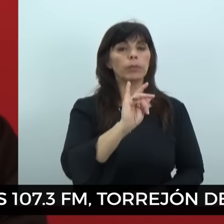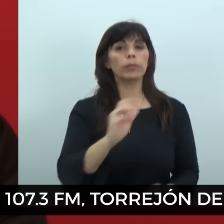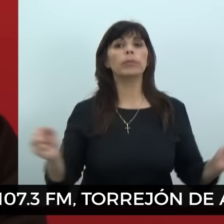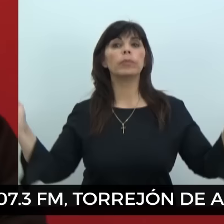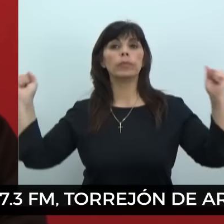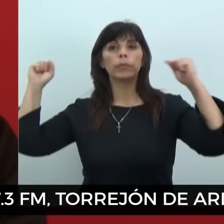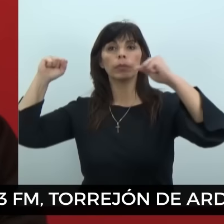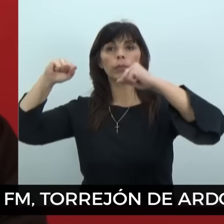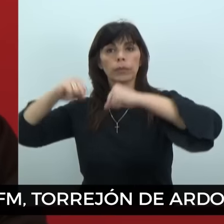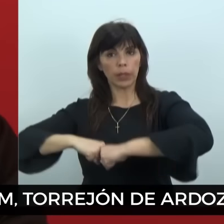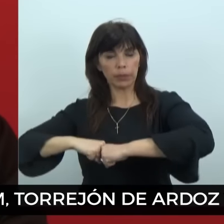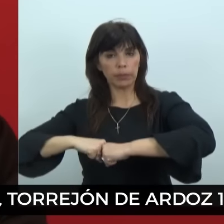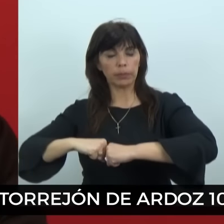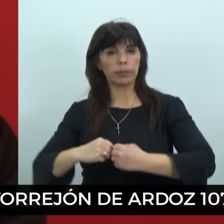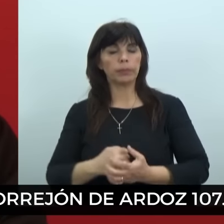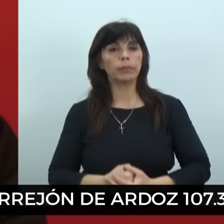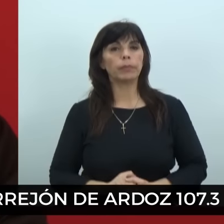Y en Él, amén.